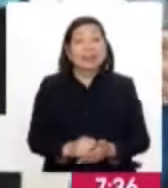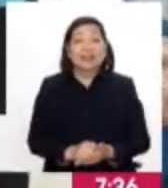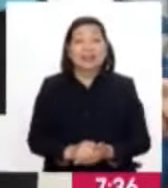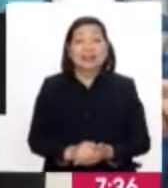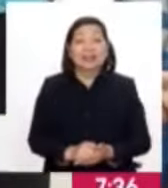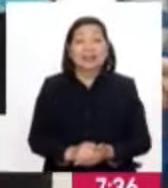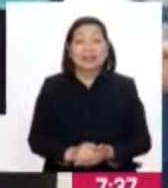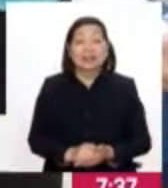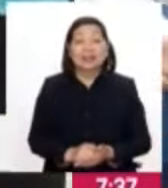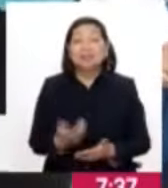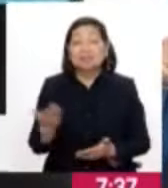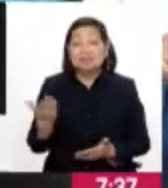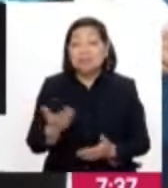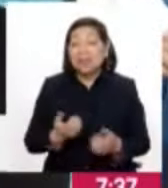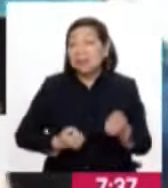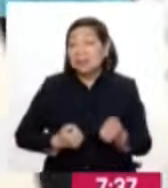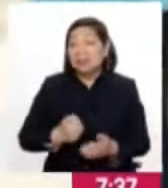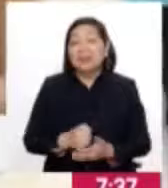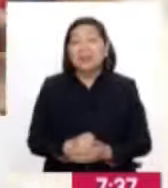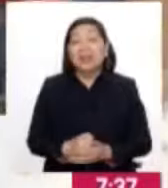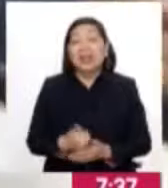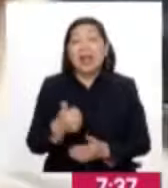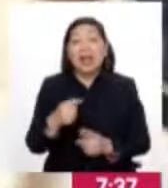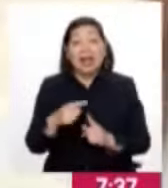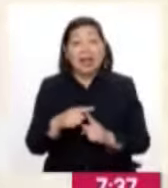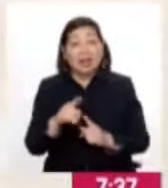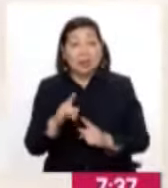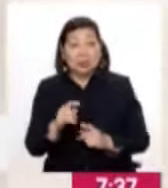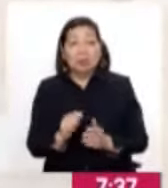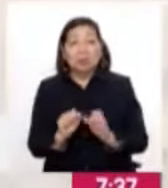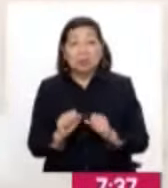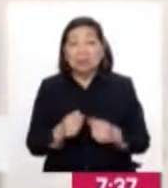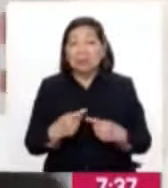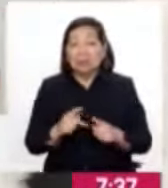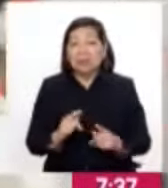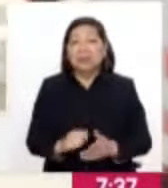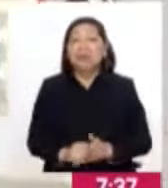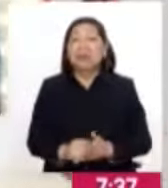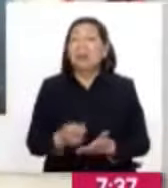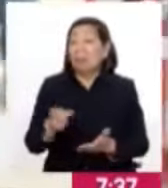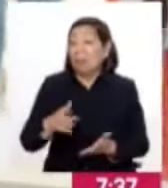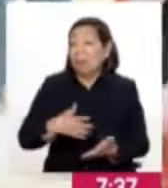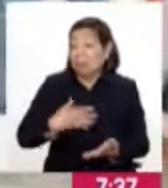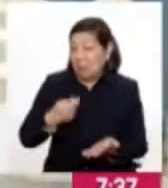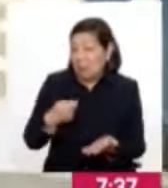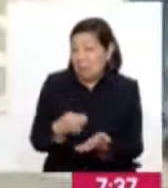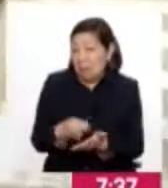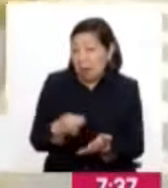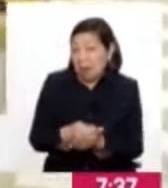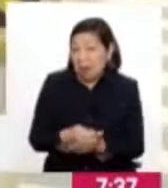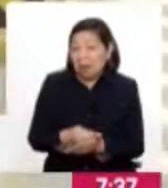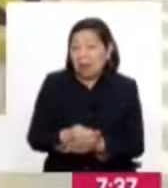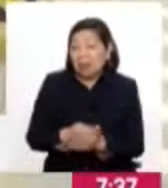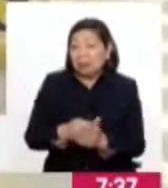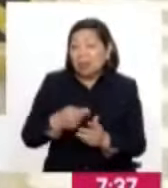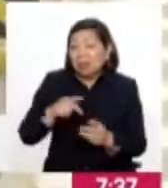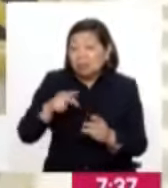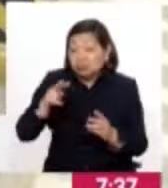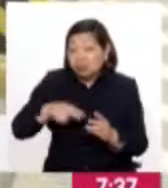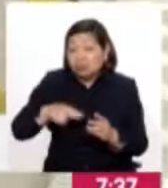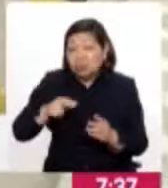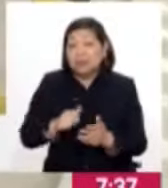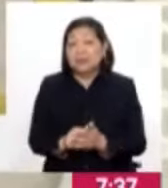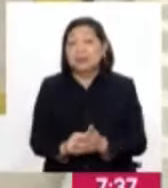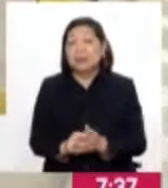habilitados de la Autoridad de Transporte Urbano, la ATU, pues van a poder pagar en estos centros de revisión técnica. Ya